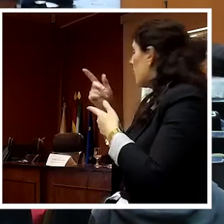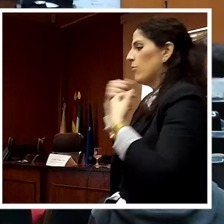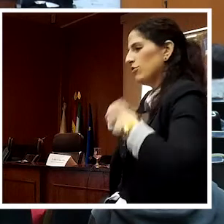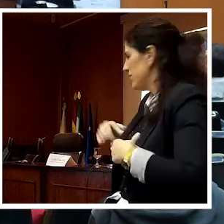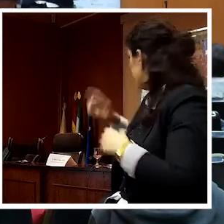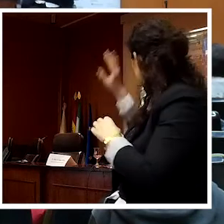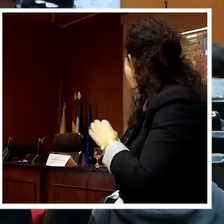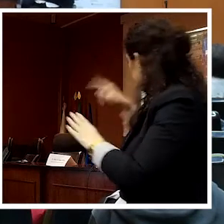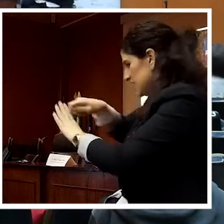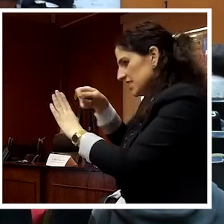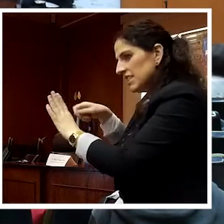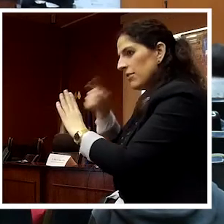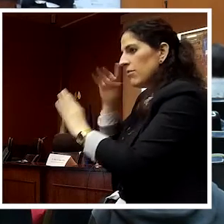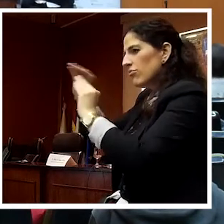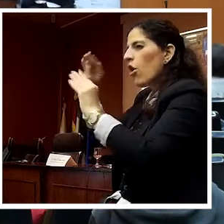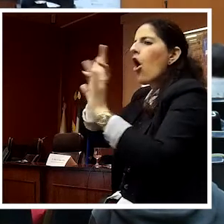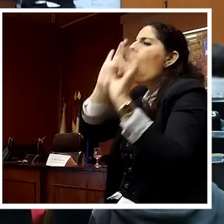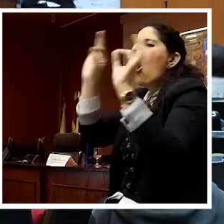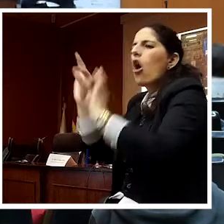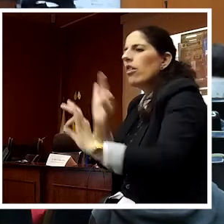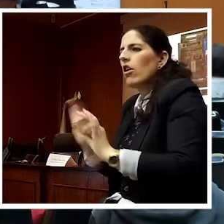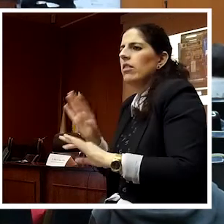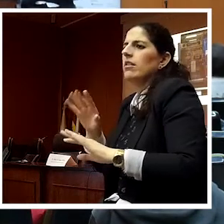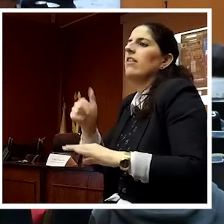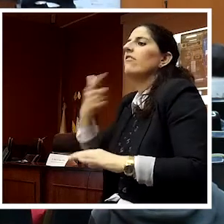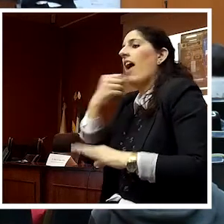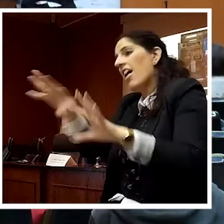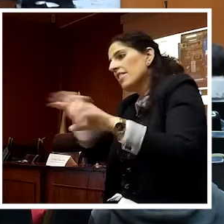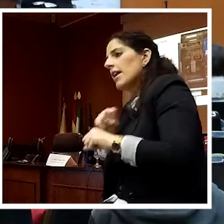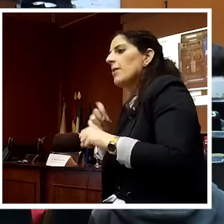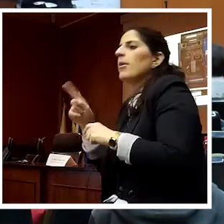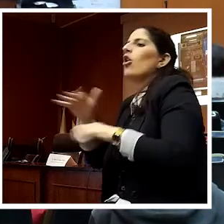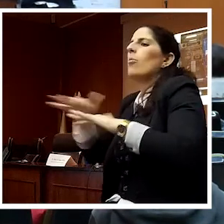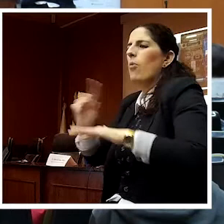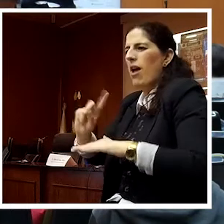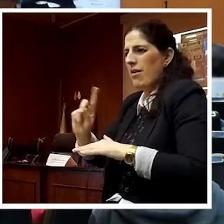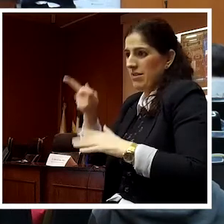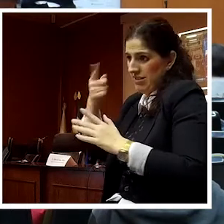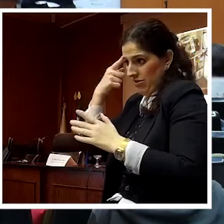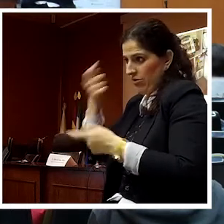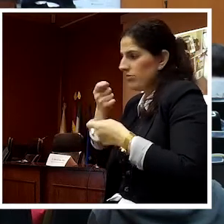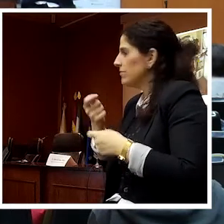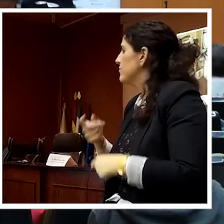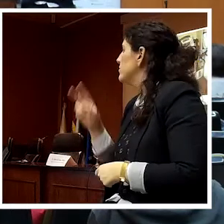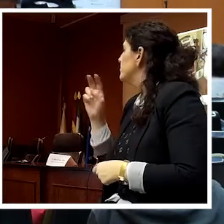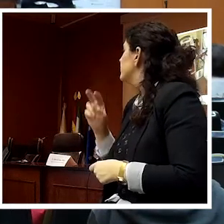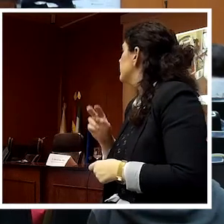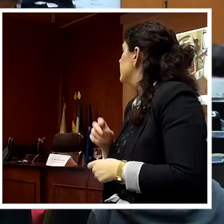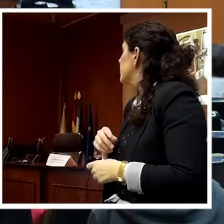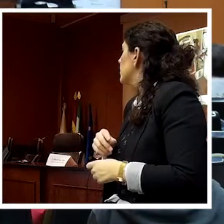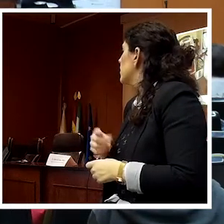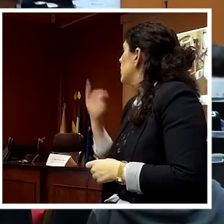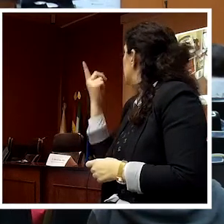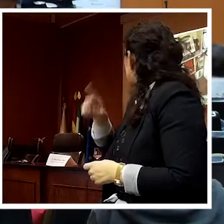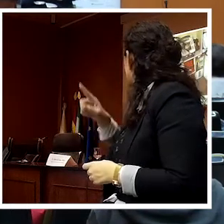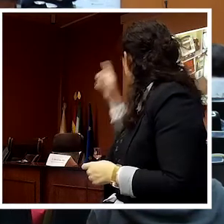¿veis? Lo tenemos está puesto lo más accesible posible para no perder tiempo, siempre es el tiempo lo que buscamos. ¿Veis? Aquí